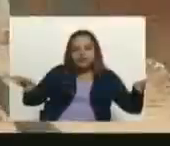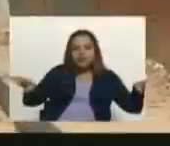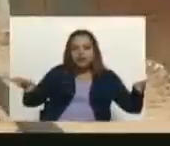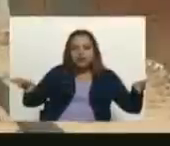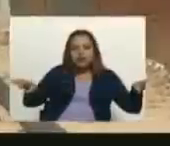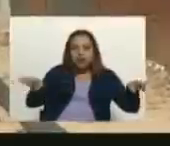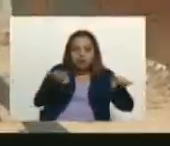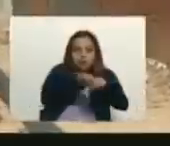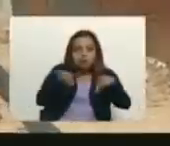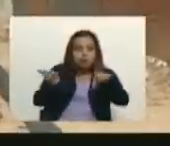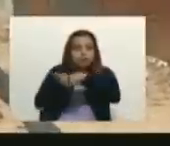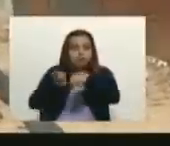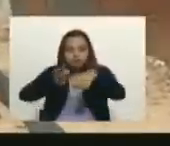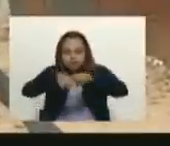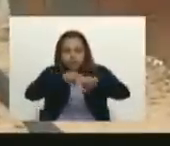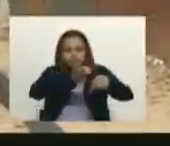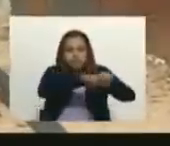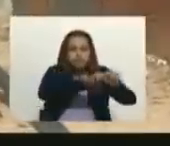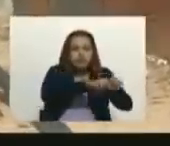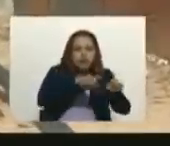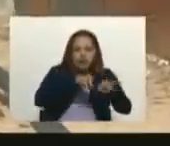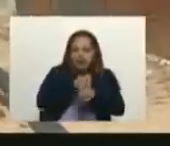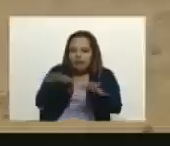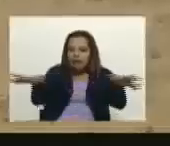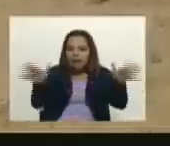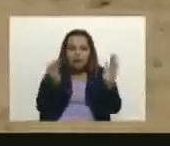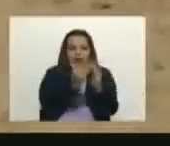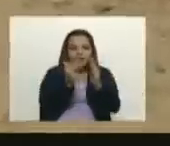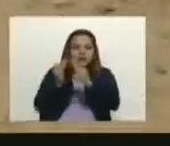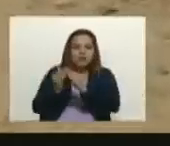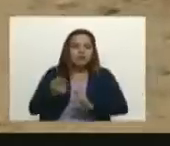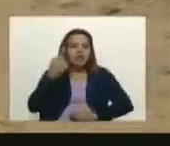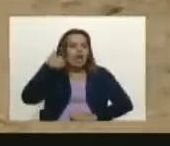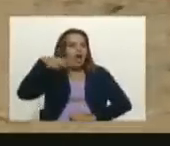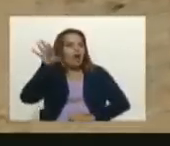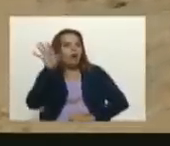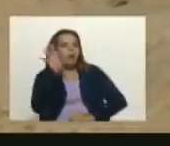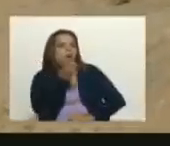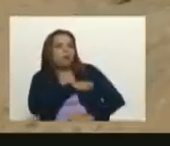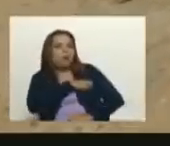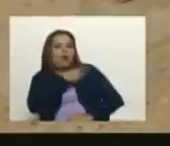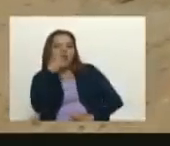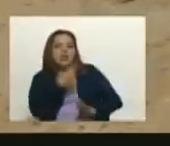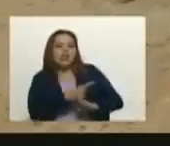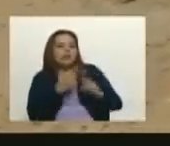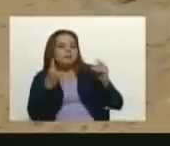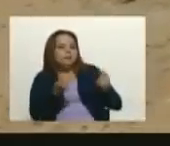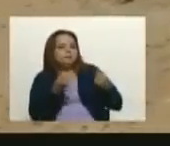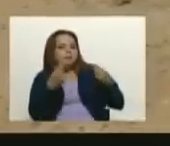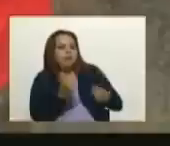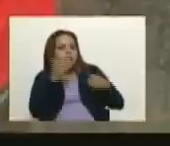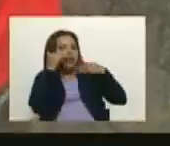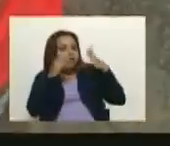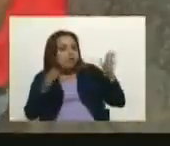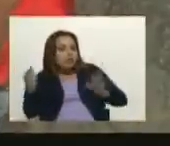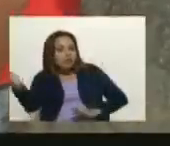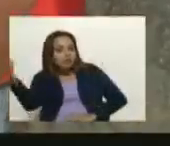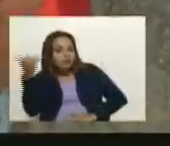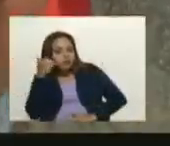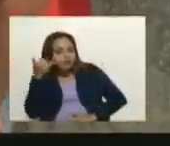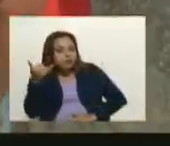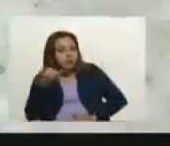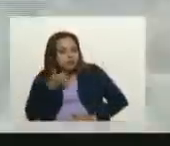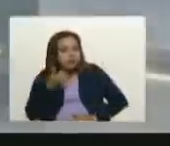con sus conexiones de cada una de las viviendas. Sí, señor. Naguará, pues sí. Bueno, hay que actuar permanentemente, escuchar al pueblo. Por eso es lo